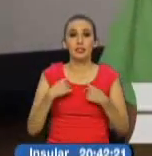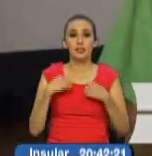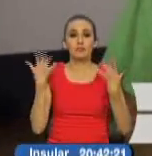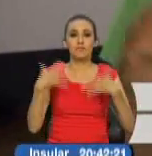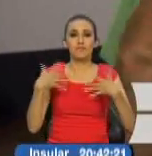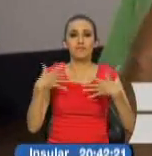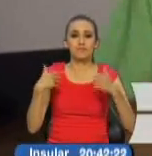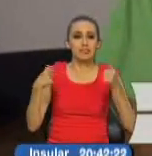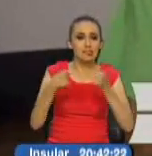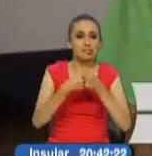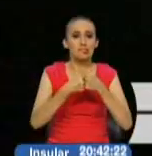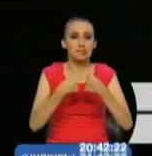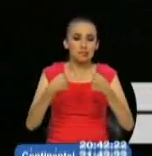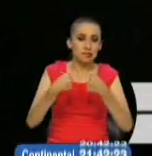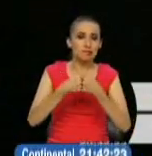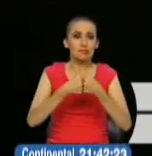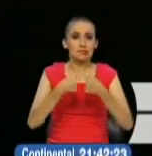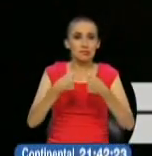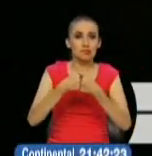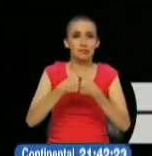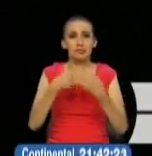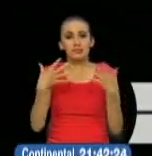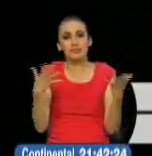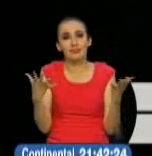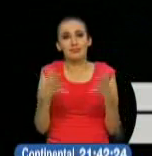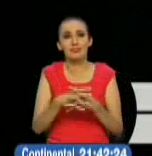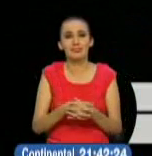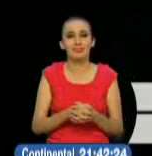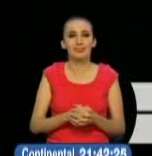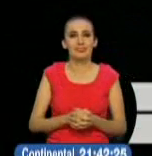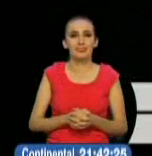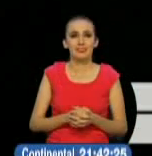a caer, o a...